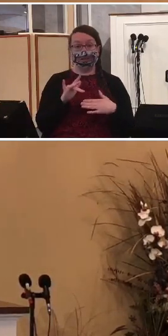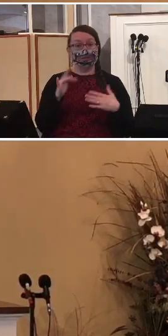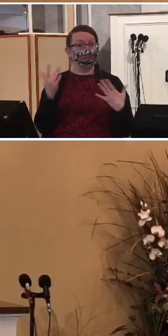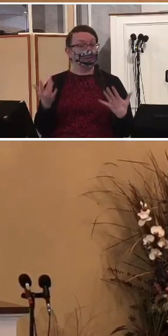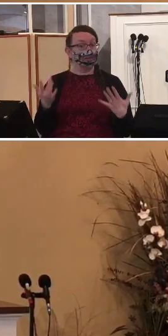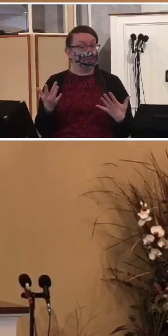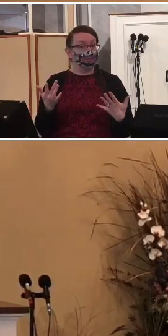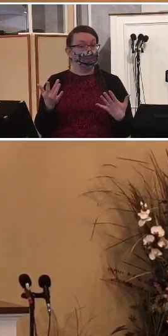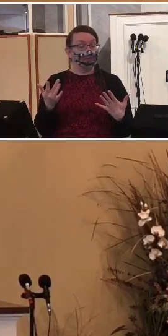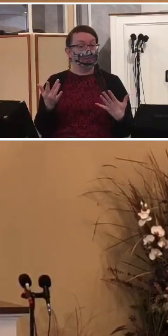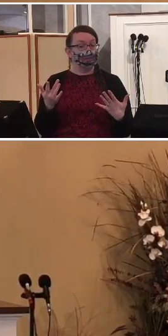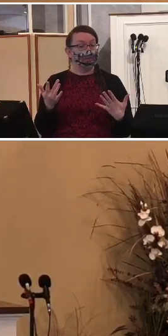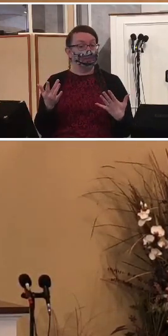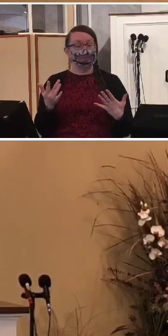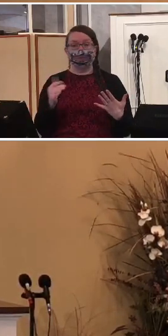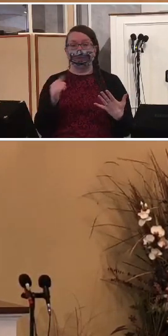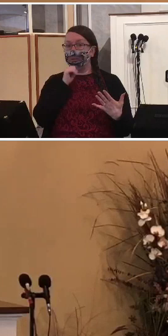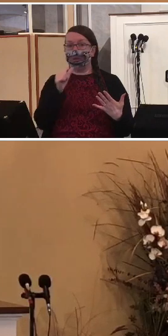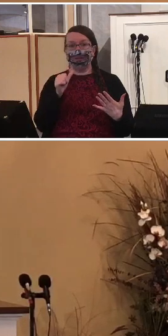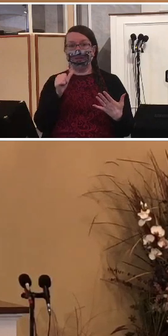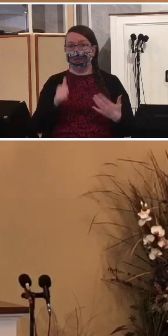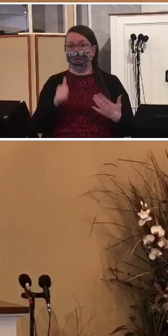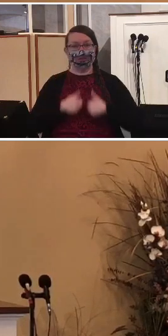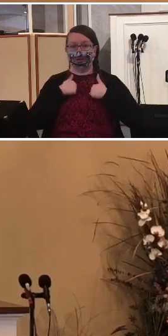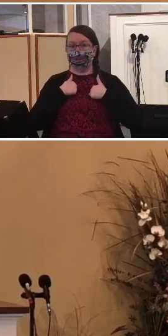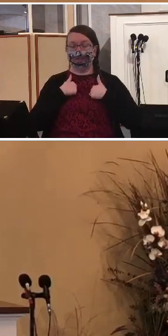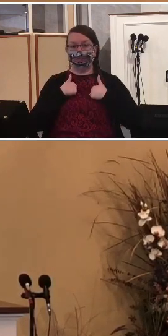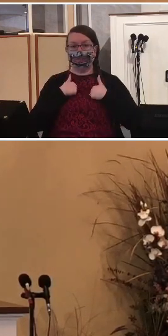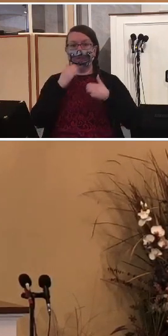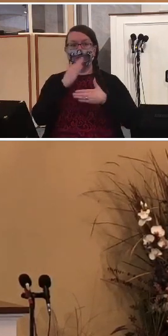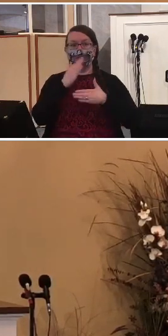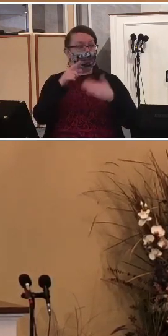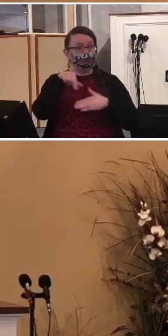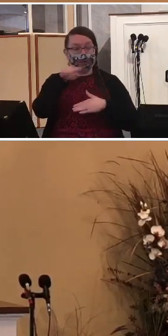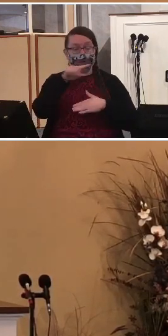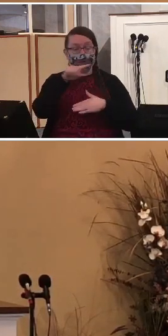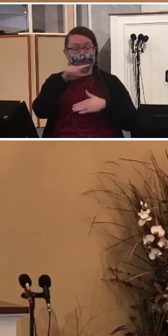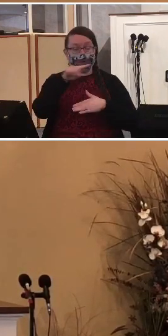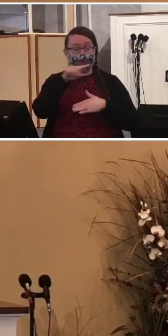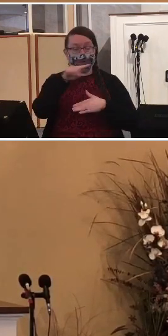Voy a ser solamente una marioneta.